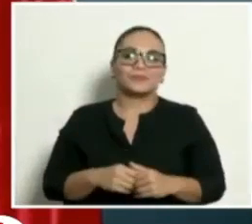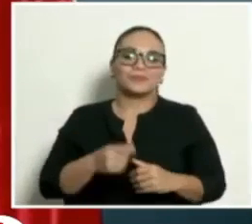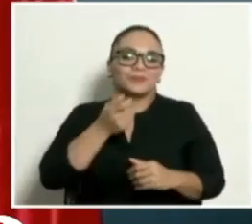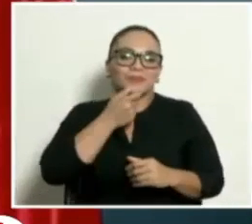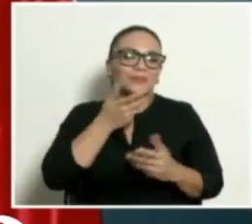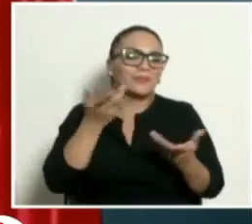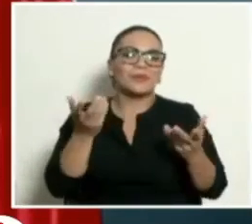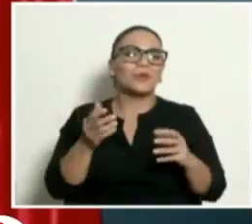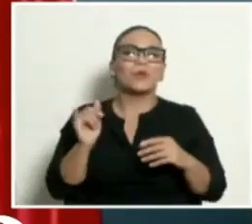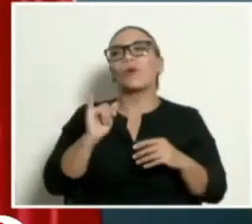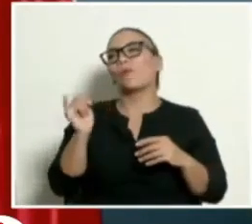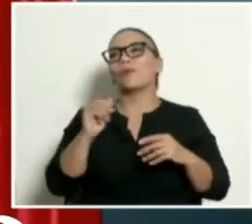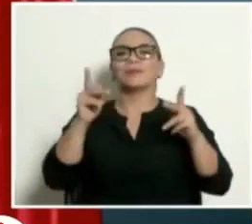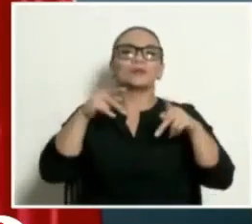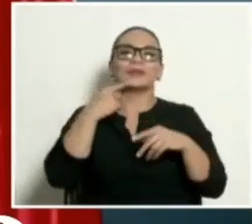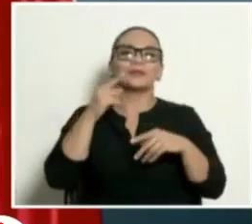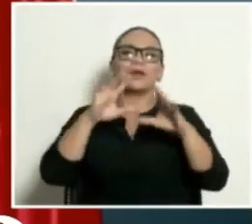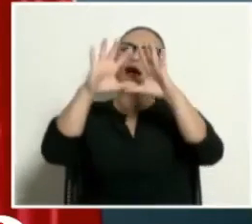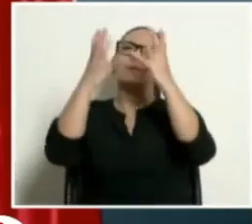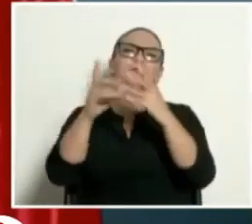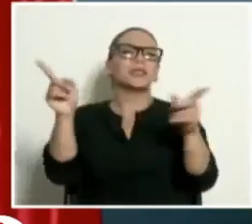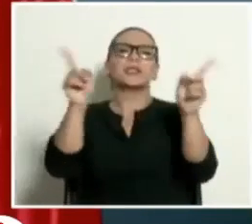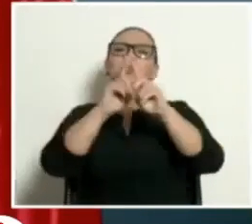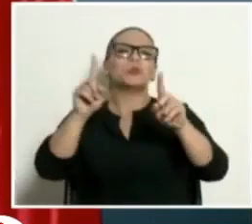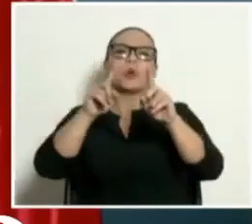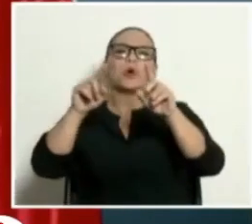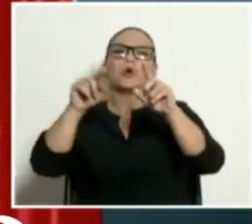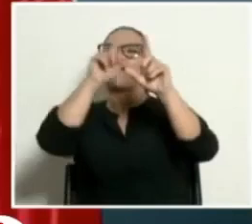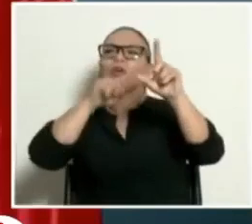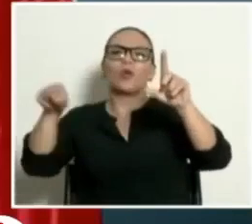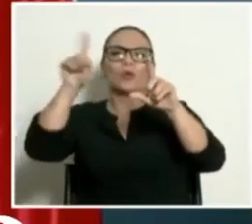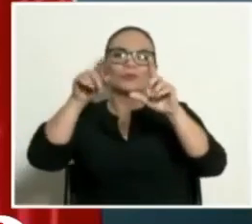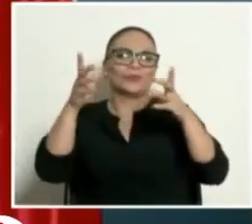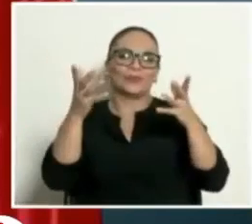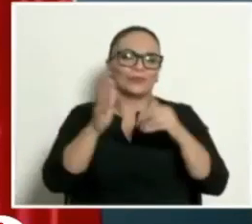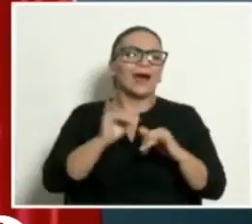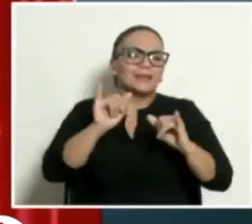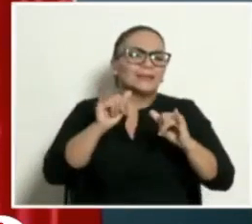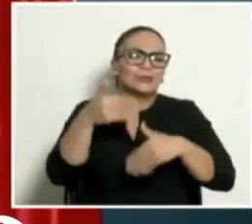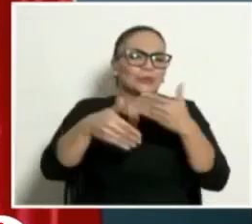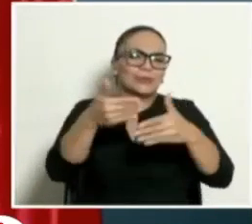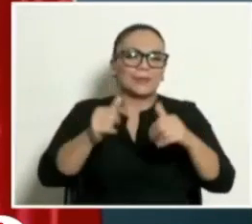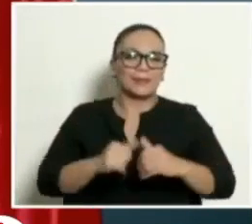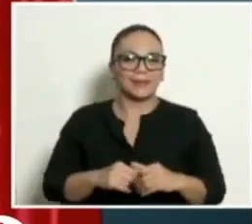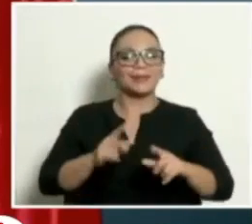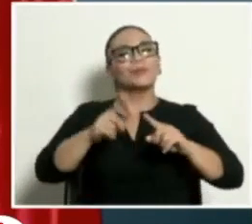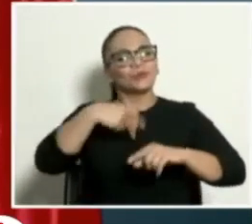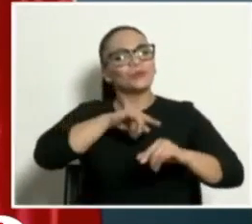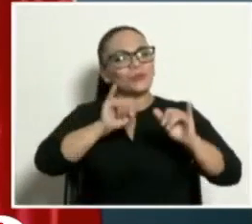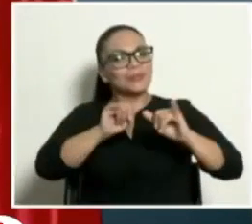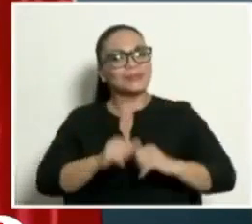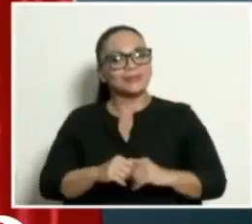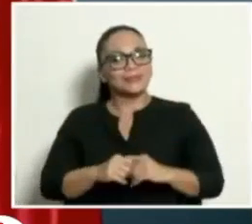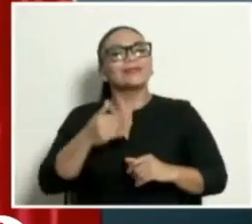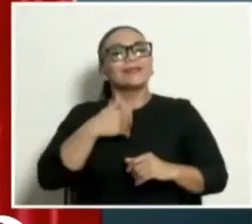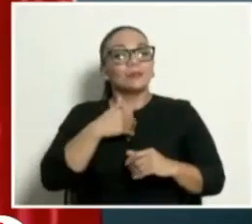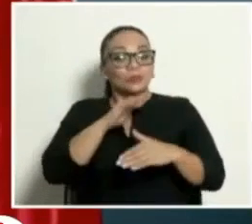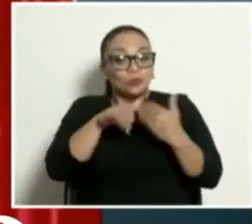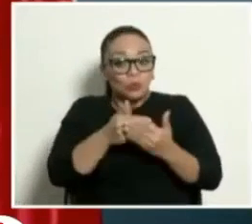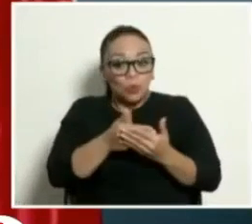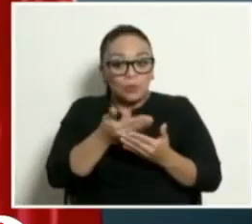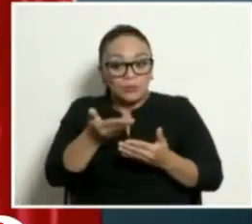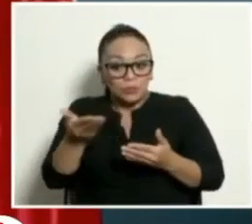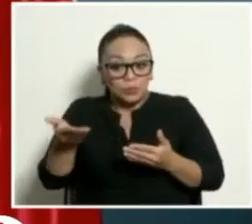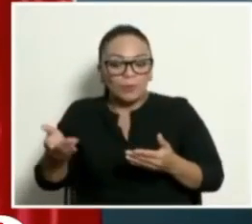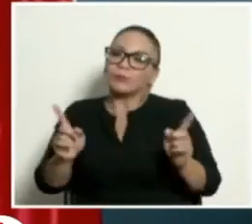que el mundo es redondo, y así sucesivamente. Entonces, eso es lo que estamos haciendo. ¿Tenemos todos los instrumentos? No.